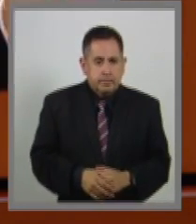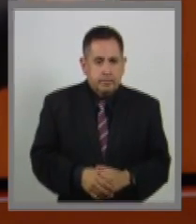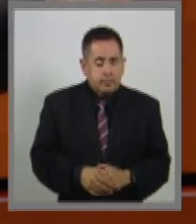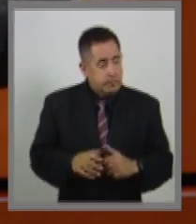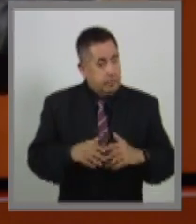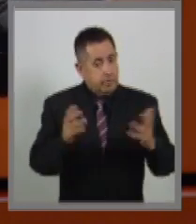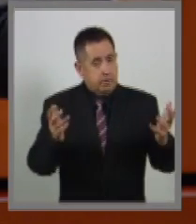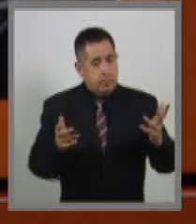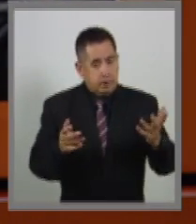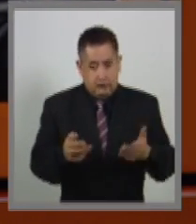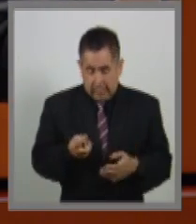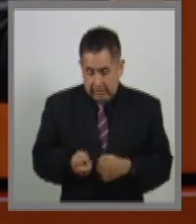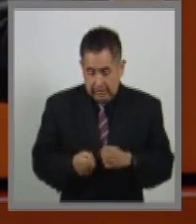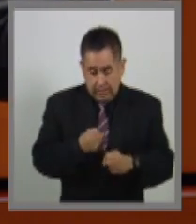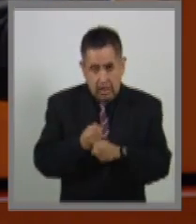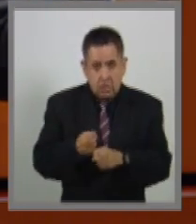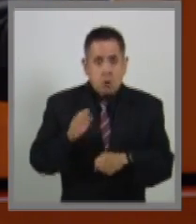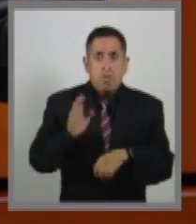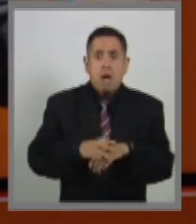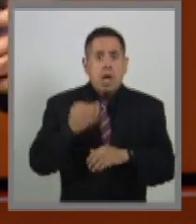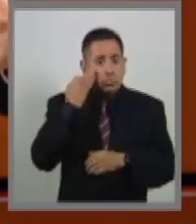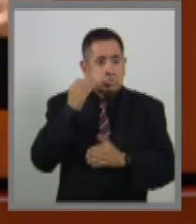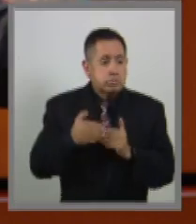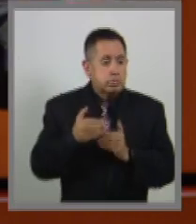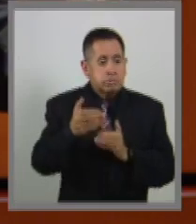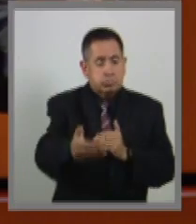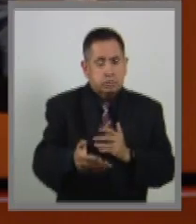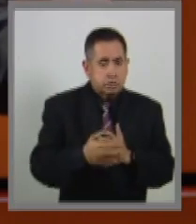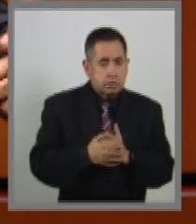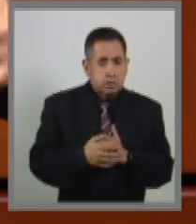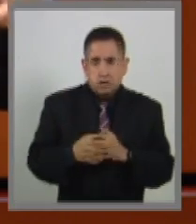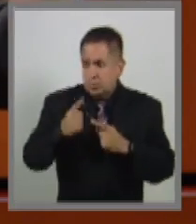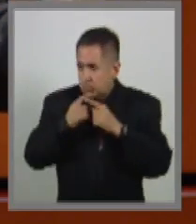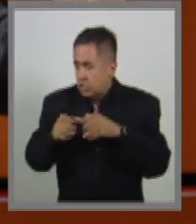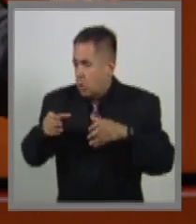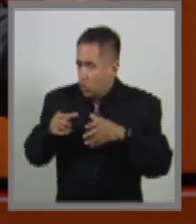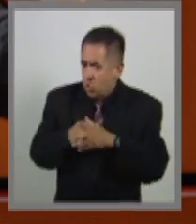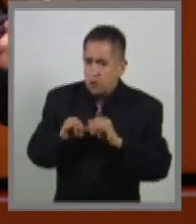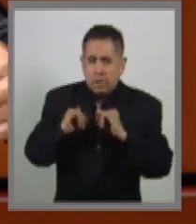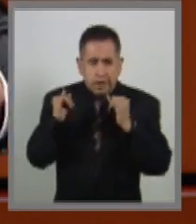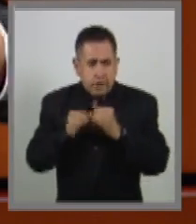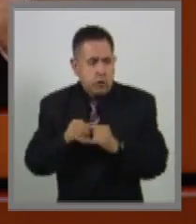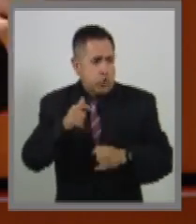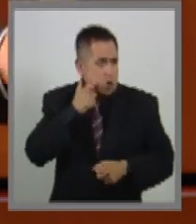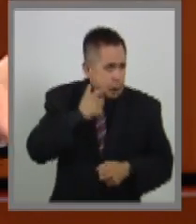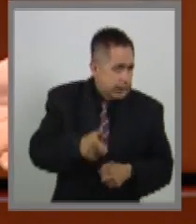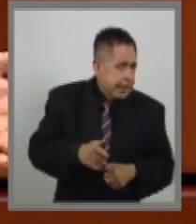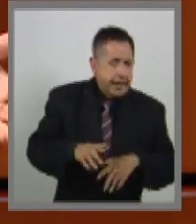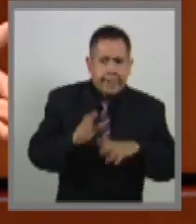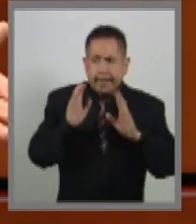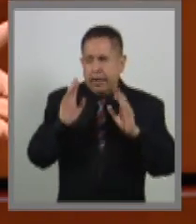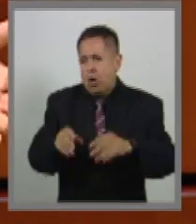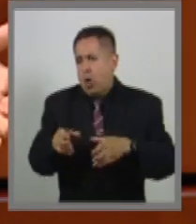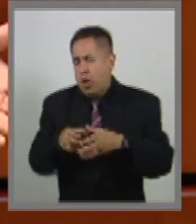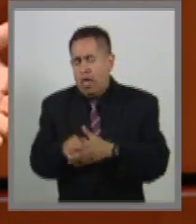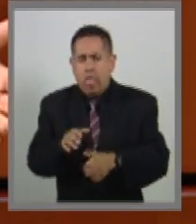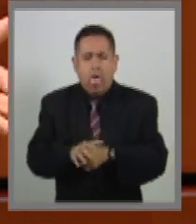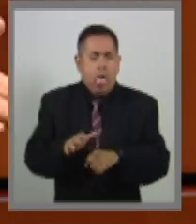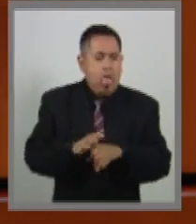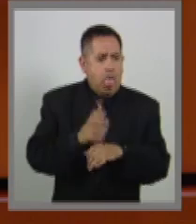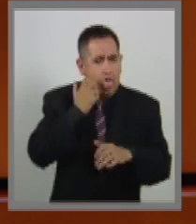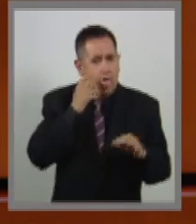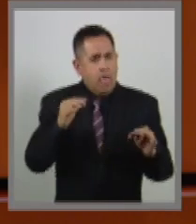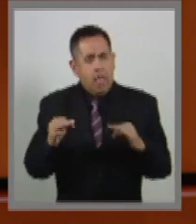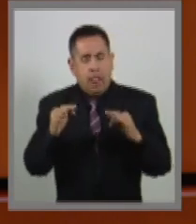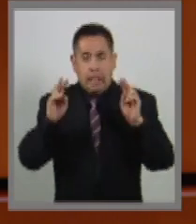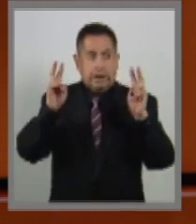Entonces, ahora con este año, porque no se reúnen, porque no se animan, porque quieren tener ahí nada más clientelarmente